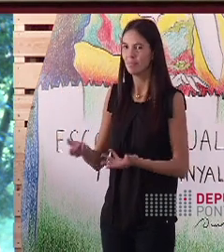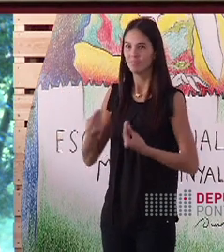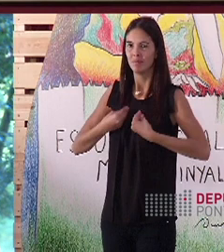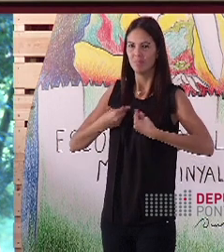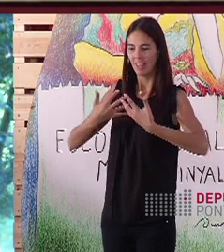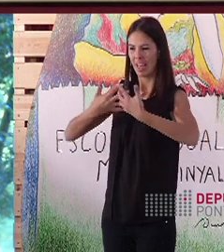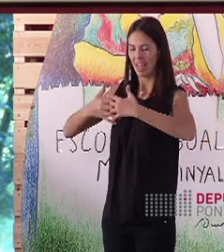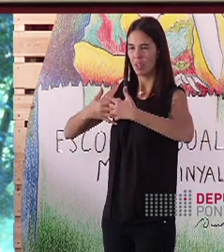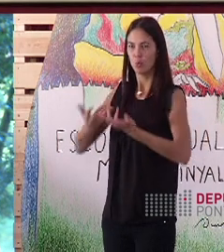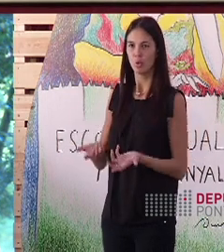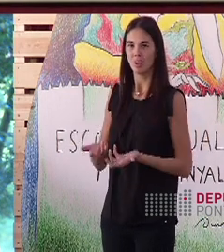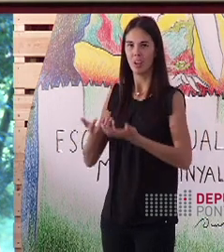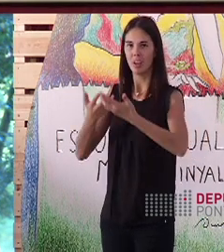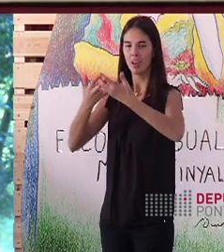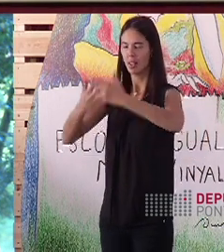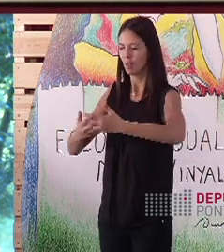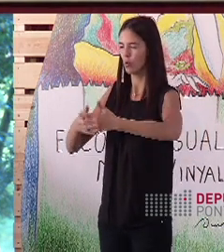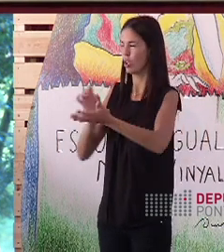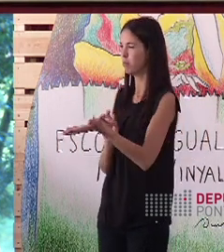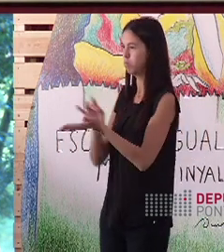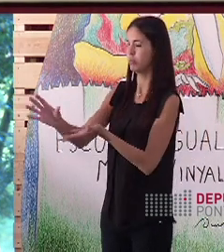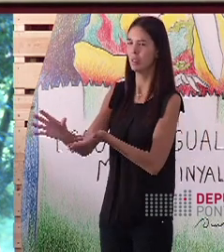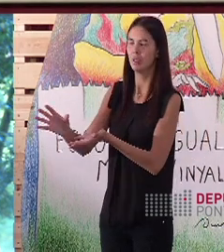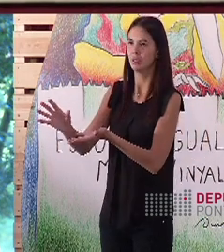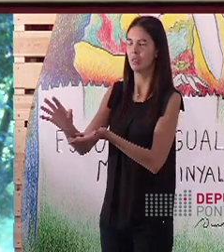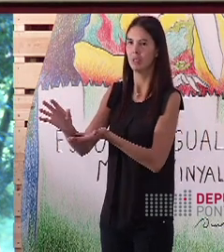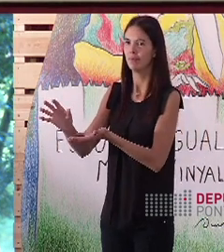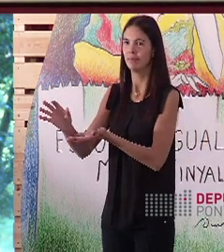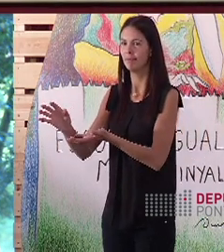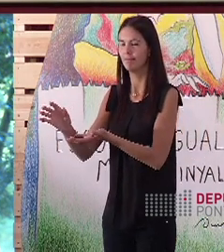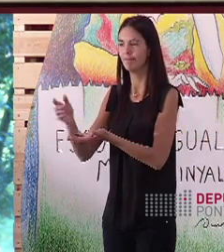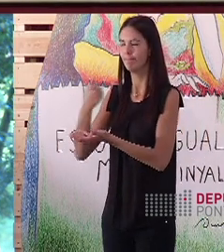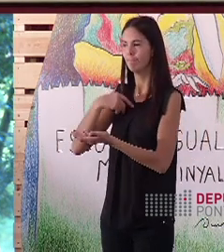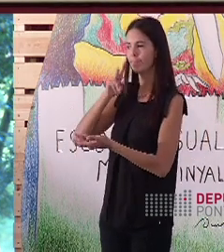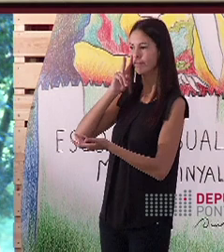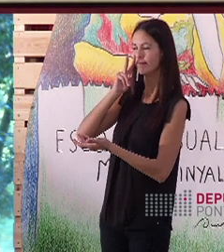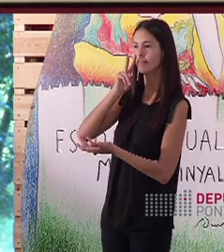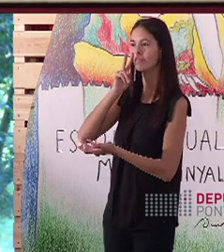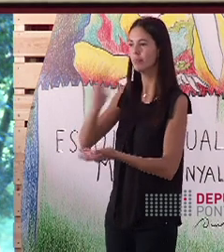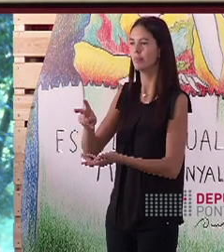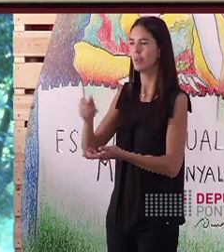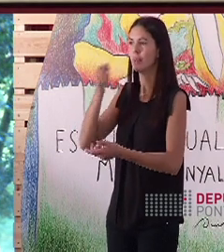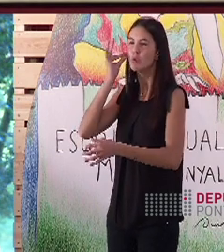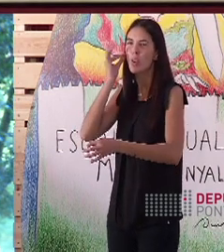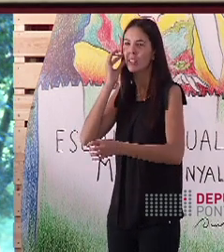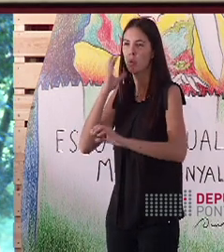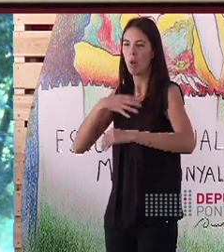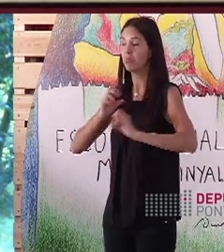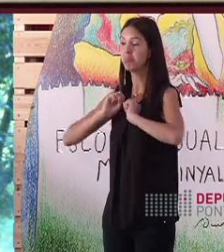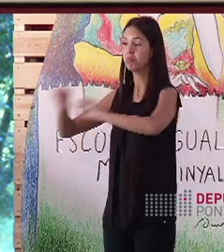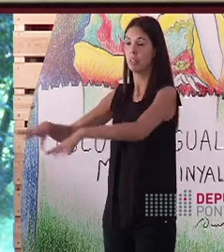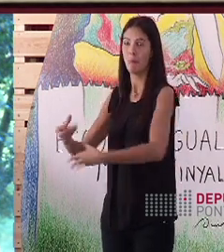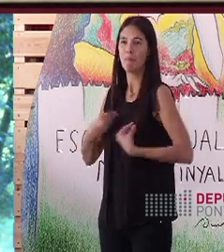cuya industria, esa industria que las ha expulsado, las entiende como vidas que son desechables.